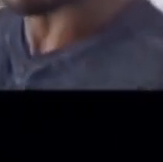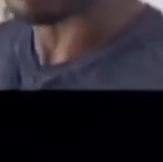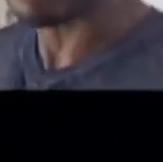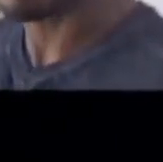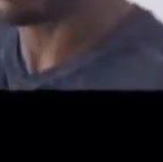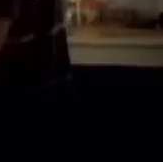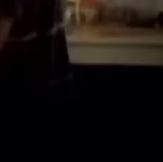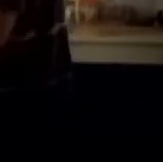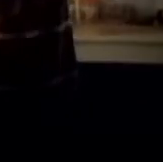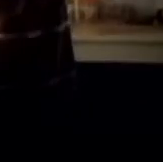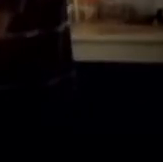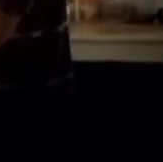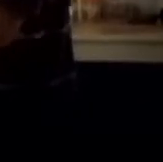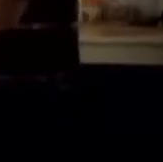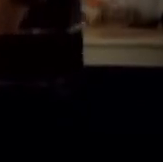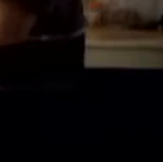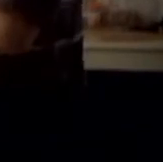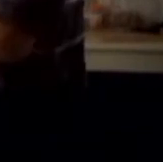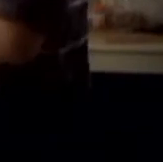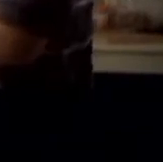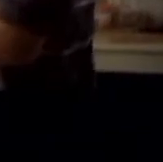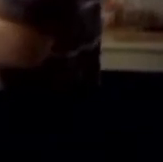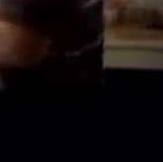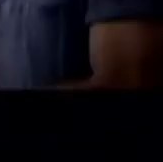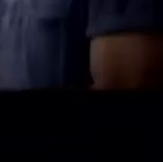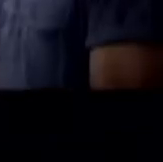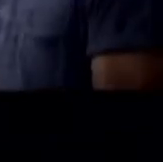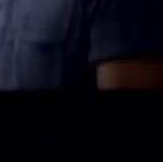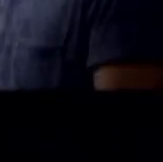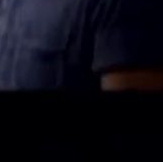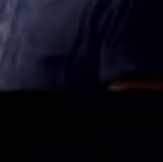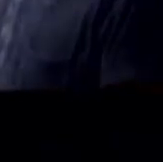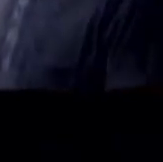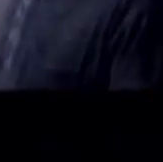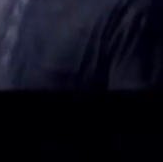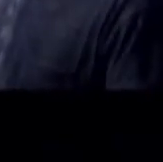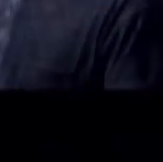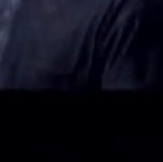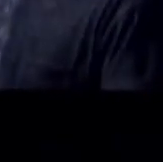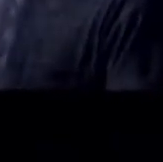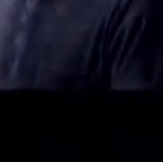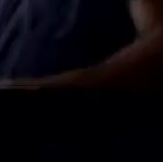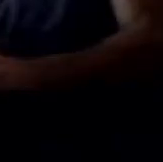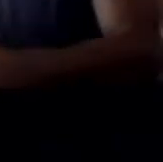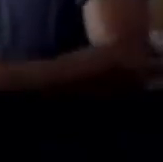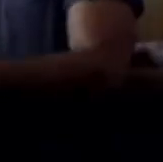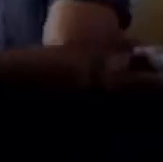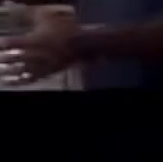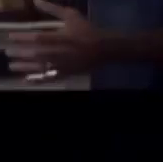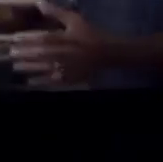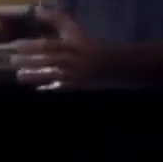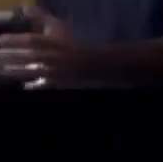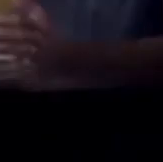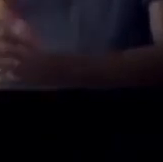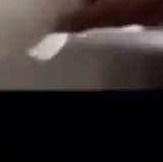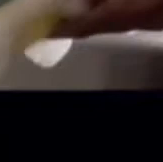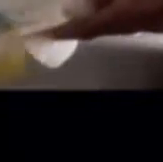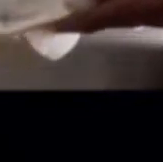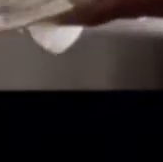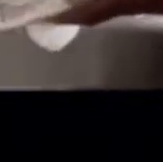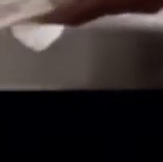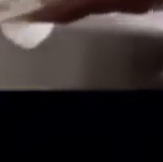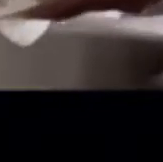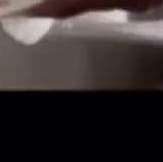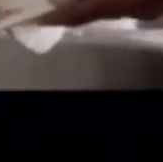disuelve la grasa volando, tiene glicerina que es muy buena para la mano, recomendada por los buenos